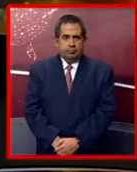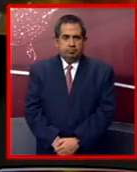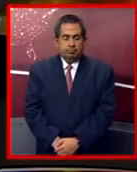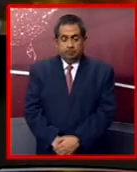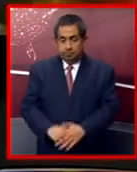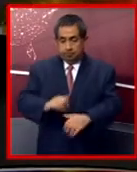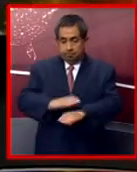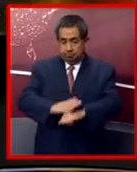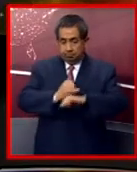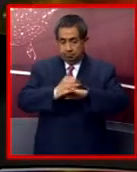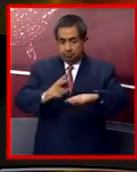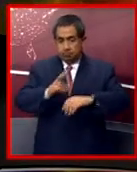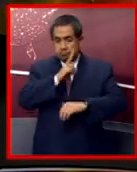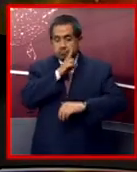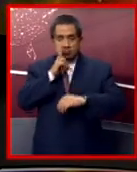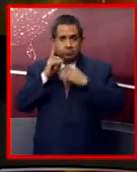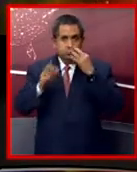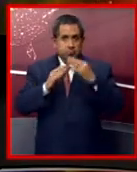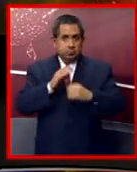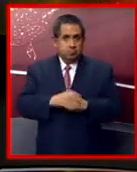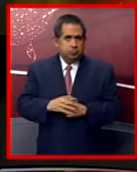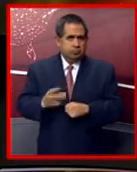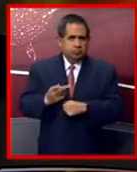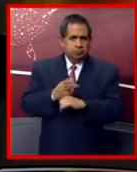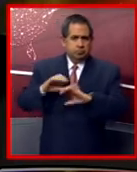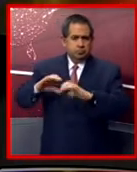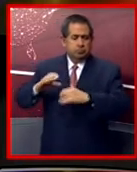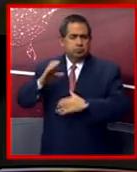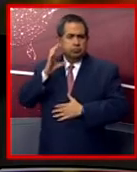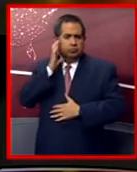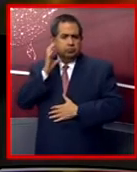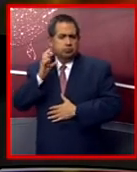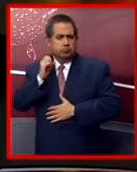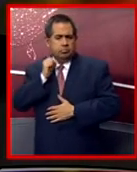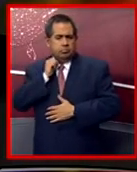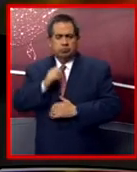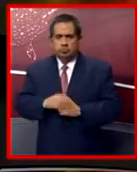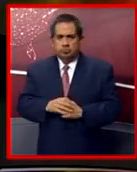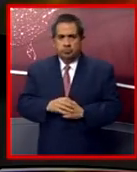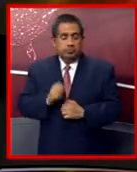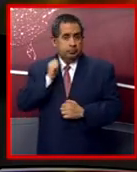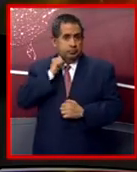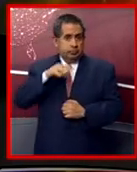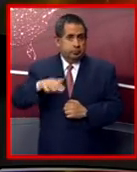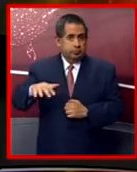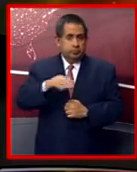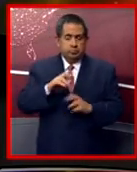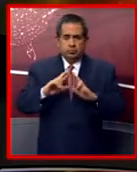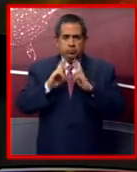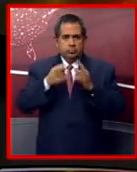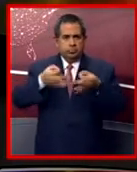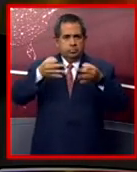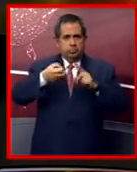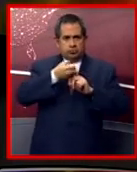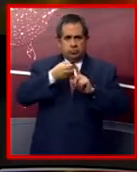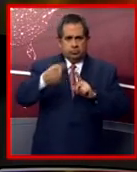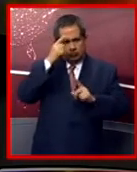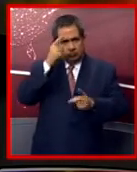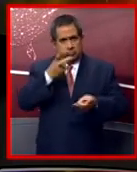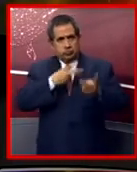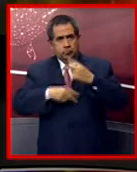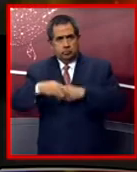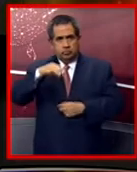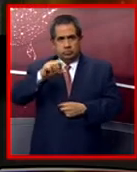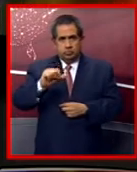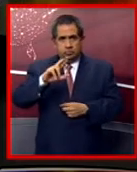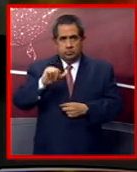Estamos de regreso en Noticias del Congreso. Vamos con la actividad en la Cámara Alta. El Senado de la República realizó una sesión solemne para recibir a Margaret